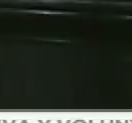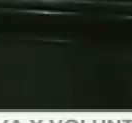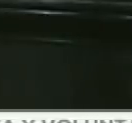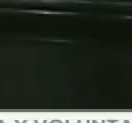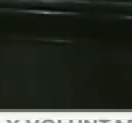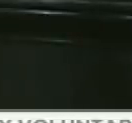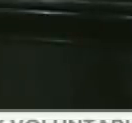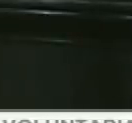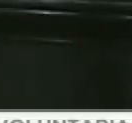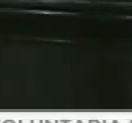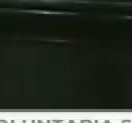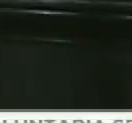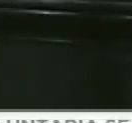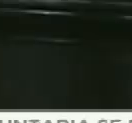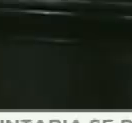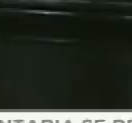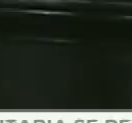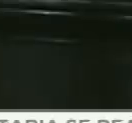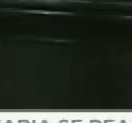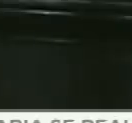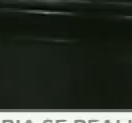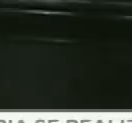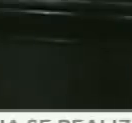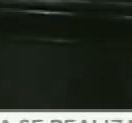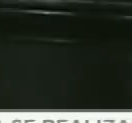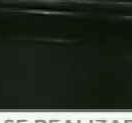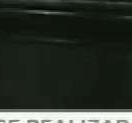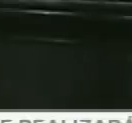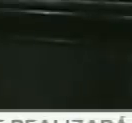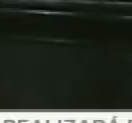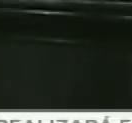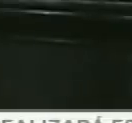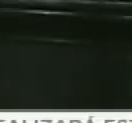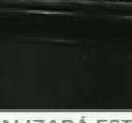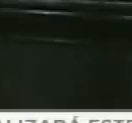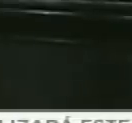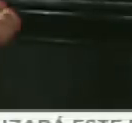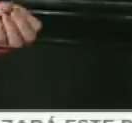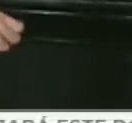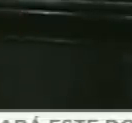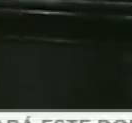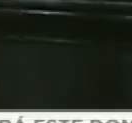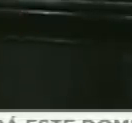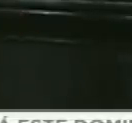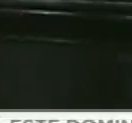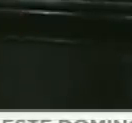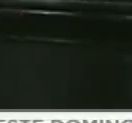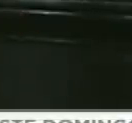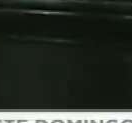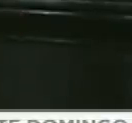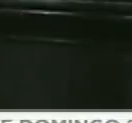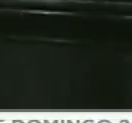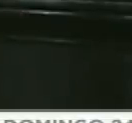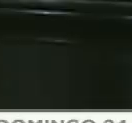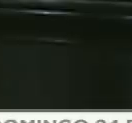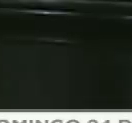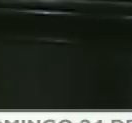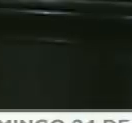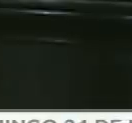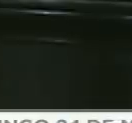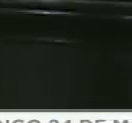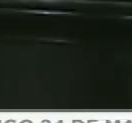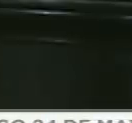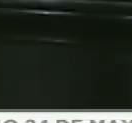escala global. Y justamente ha dicho que aunque ese es el escenario y el panorama de los países vecinos, Venezuela